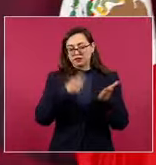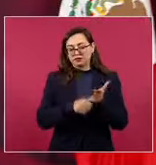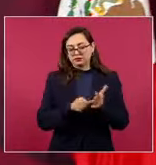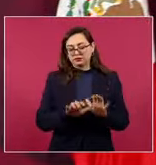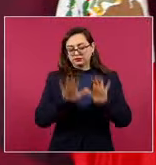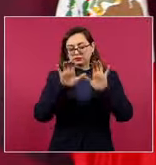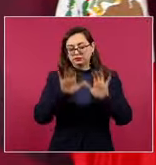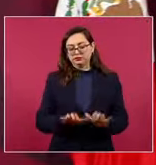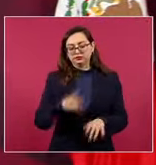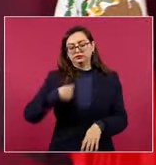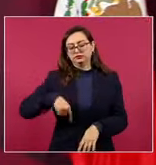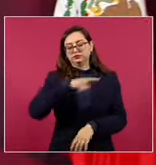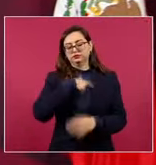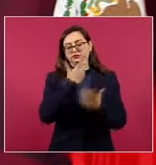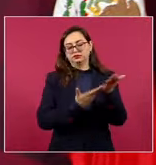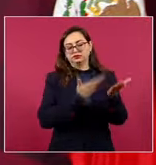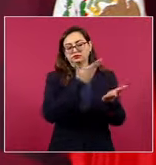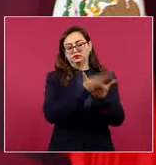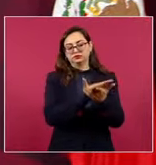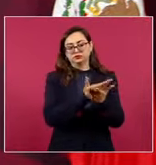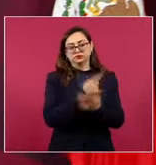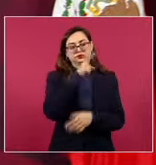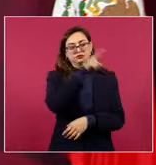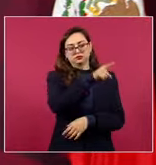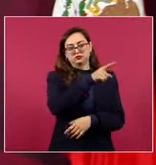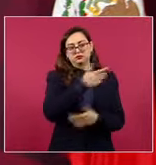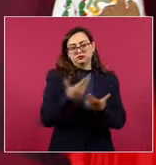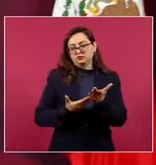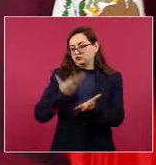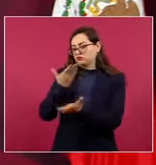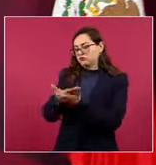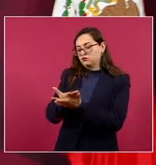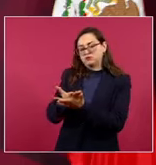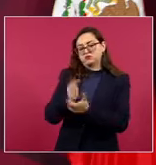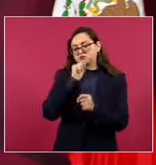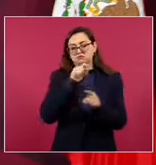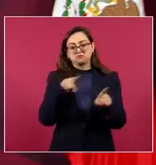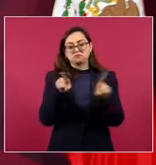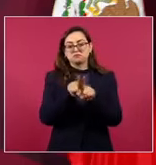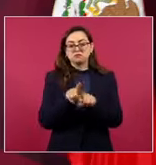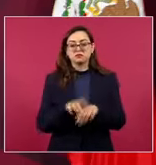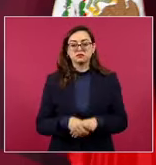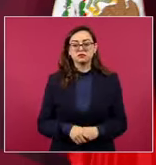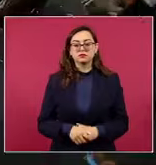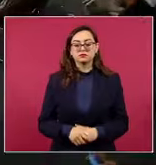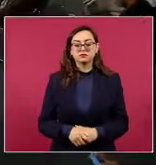queremos plantear, y él va a traer también sus propios elementos.